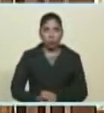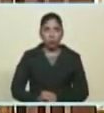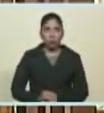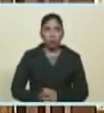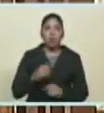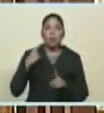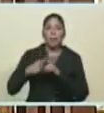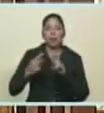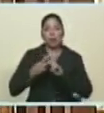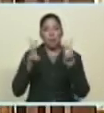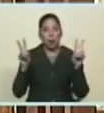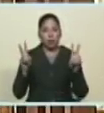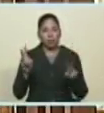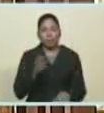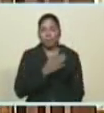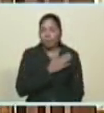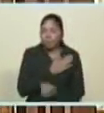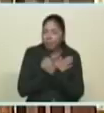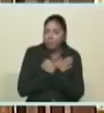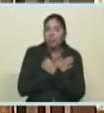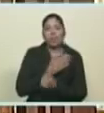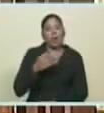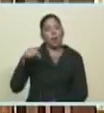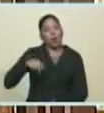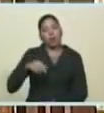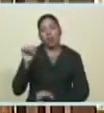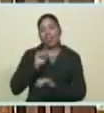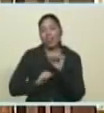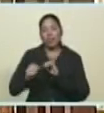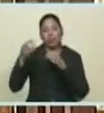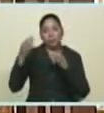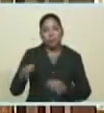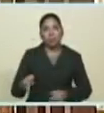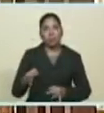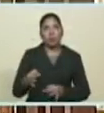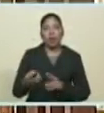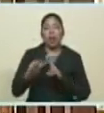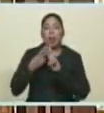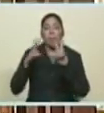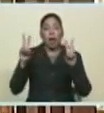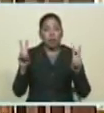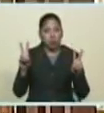y de la paz que tanto amamos, de la paz que tanto defendemos. La paz.